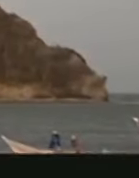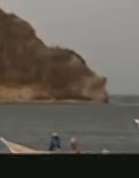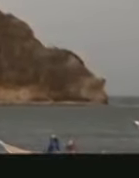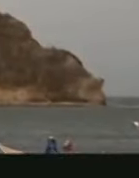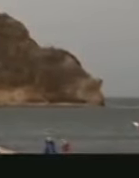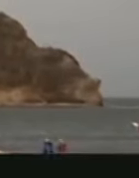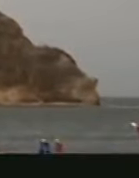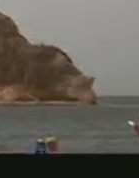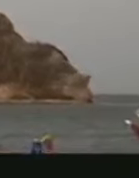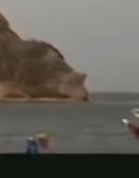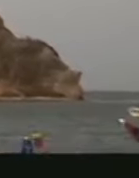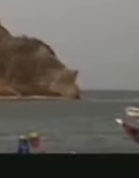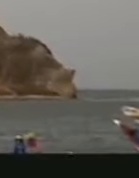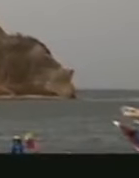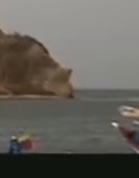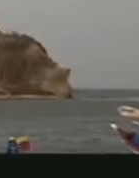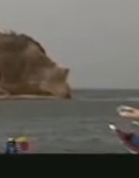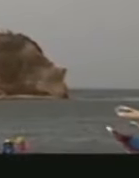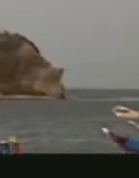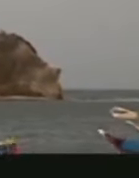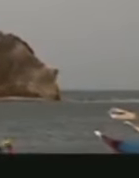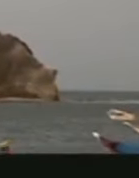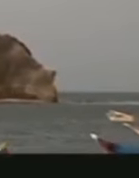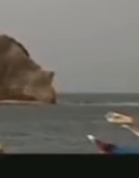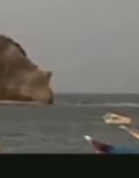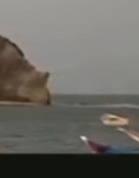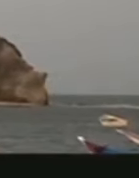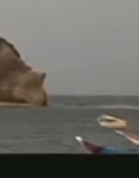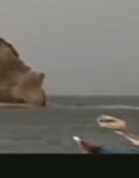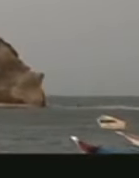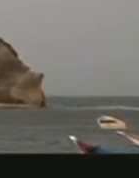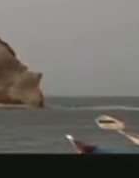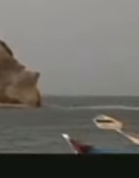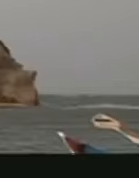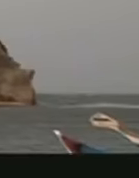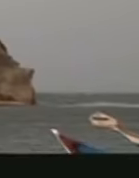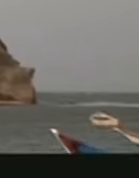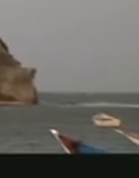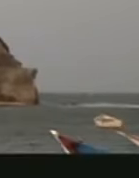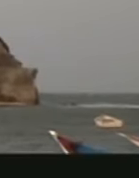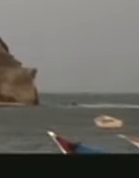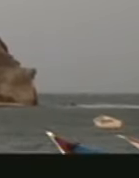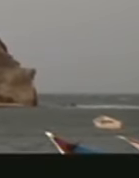la independencia de Sudamérica con la batalla de Ayacucho. Es la